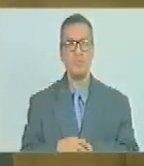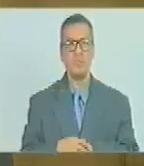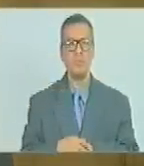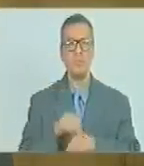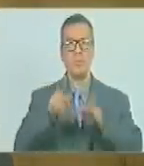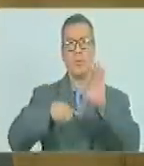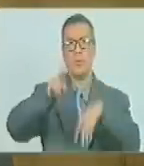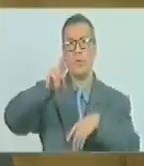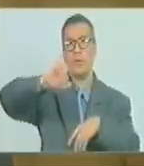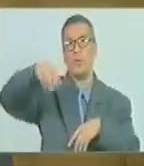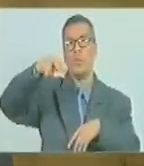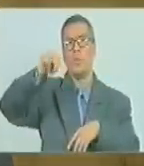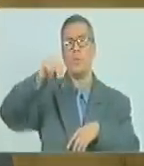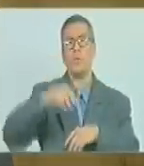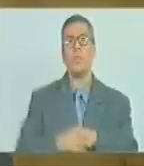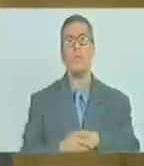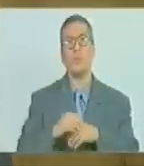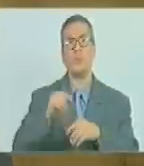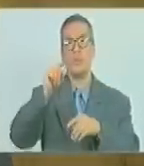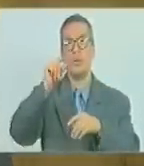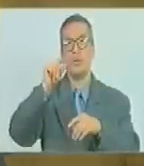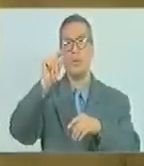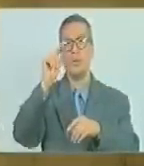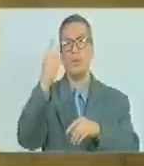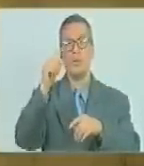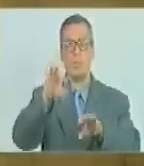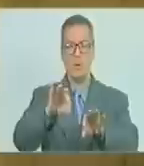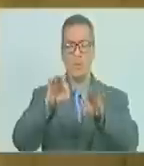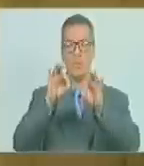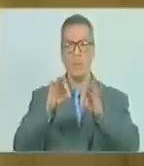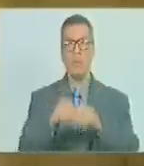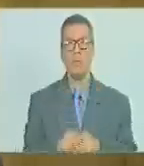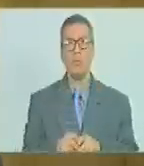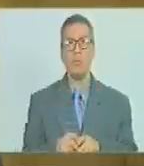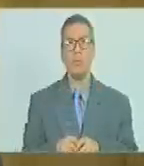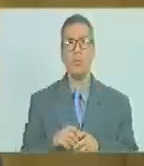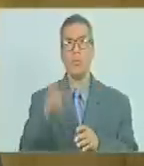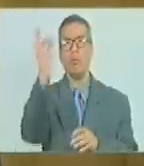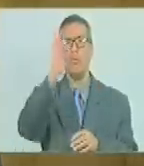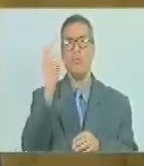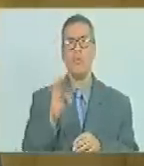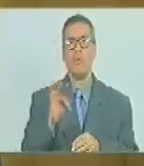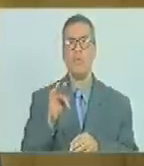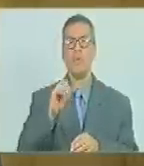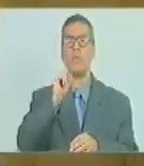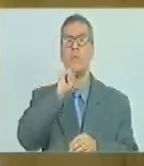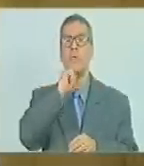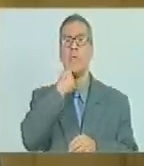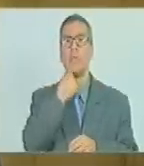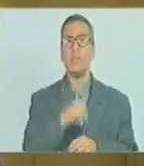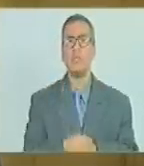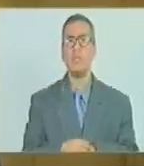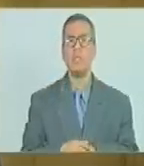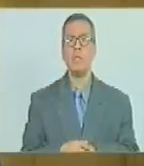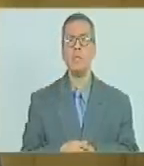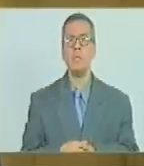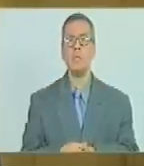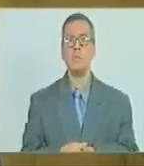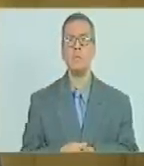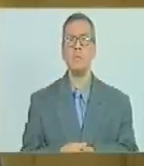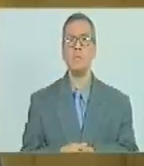el 12 de junio, fue un día especial para la Federación de Rusia